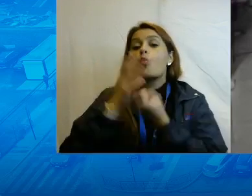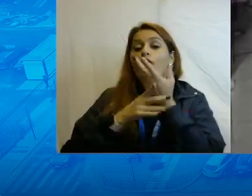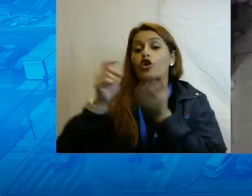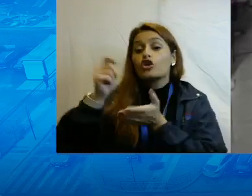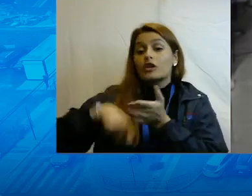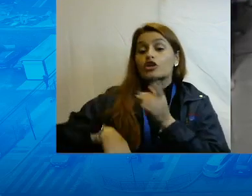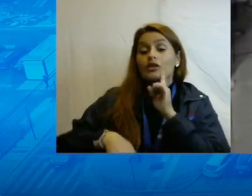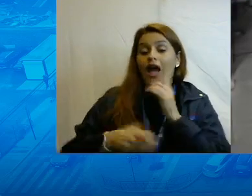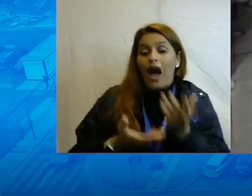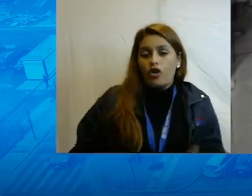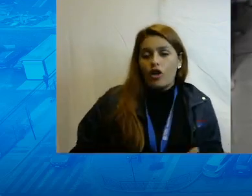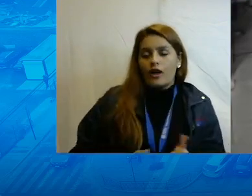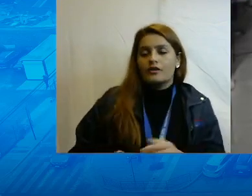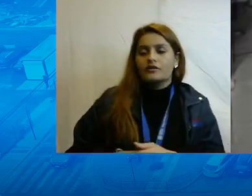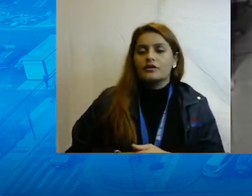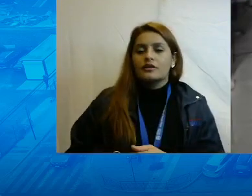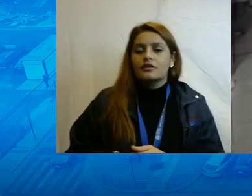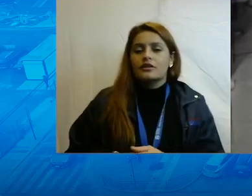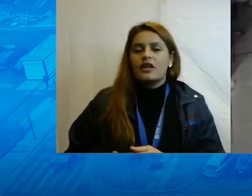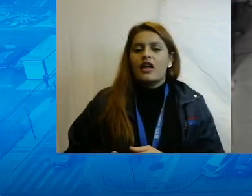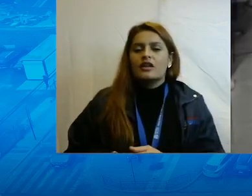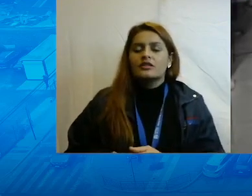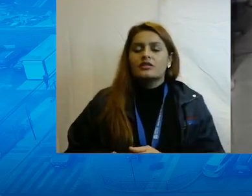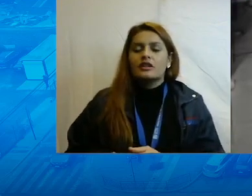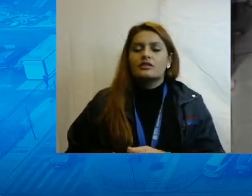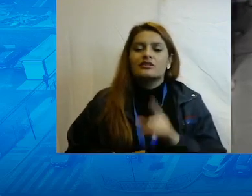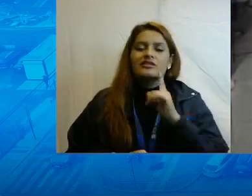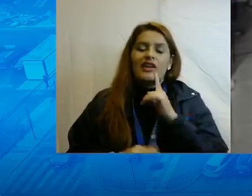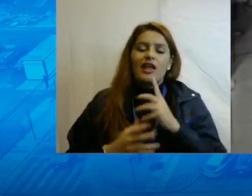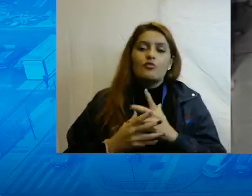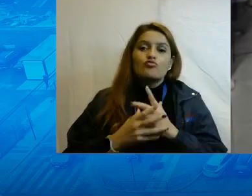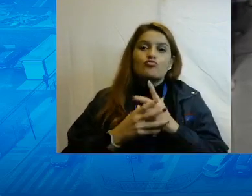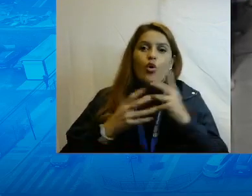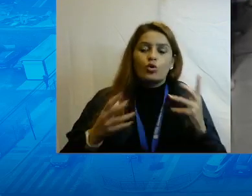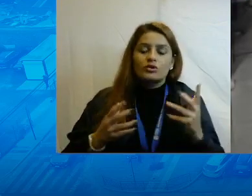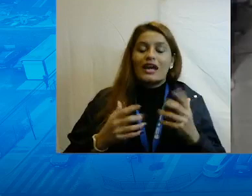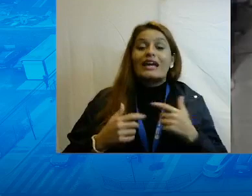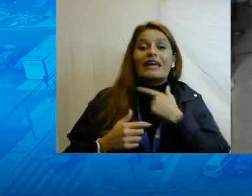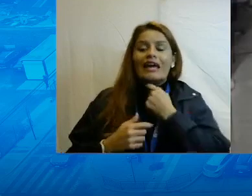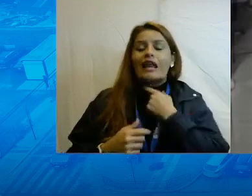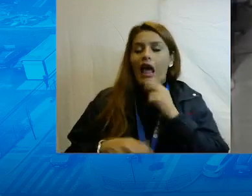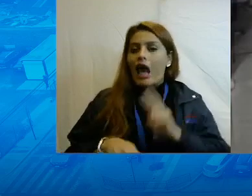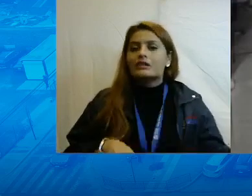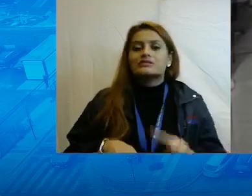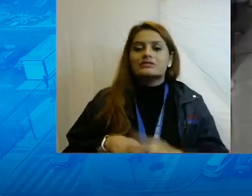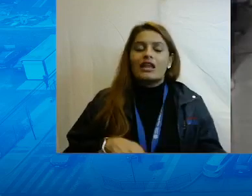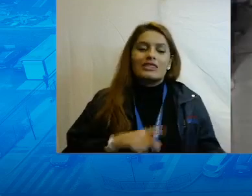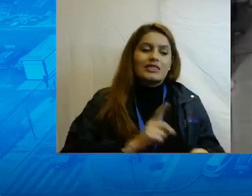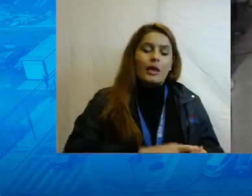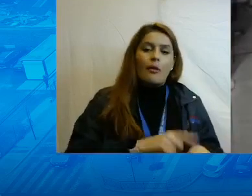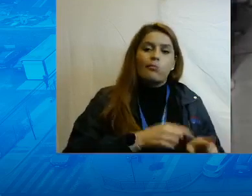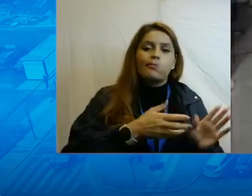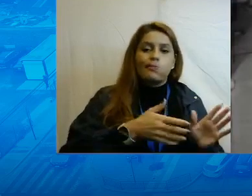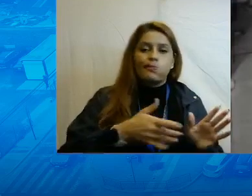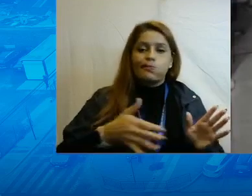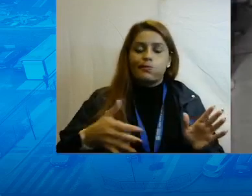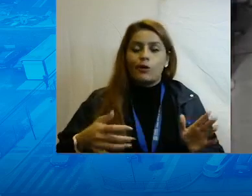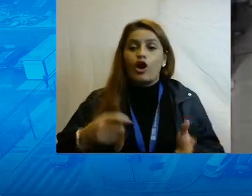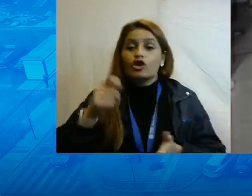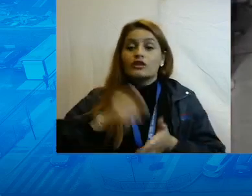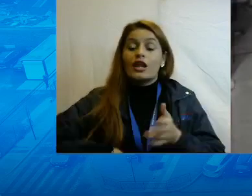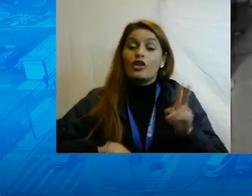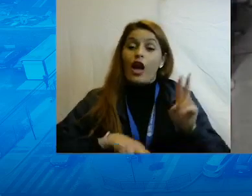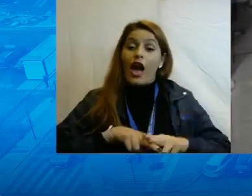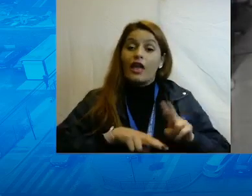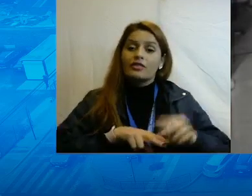gestión de residuos. Y tenemos harta fe que así va a ser, o sea, en todo este tiempo que queda con este contrato,